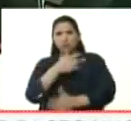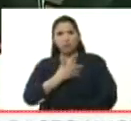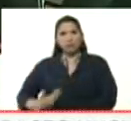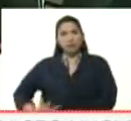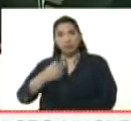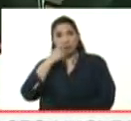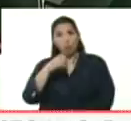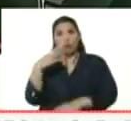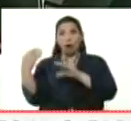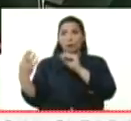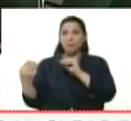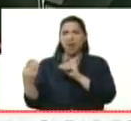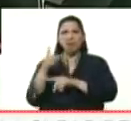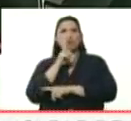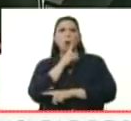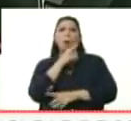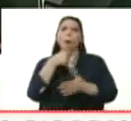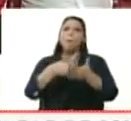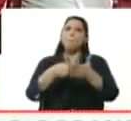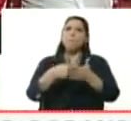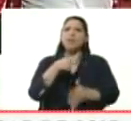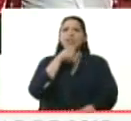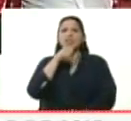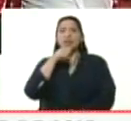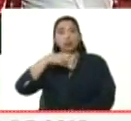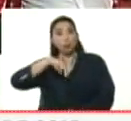Lo ha dicho. ¿Y va a hablar en nombre de quién? De nosotros.